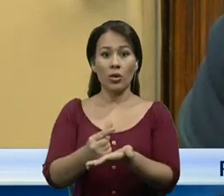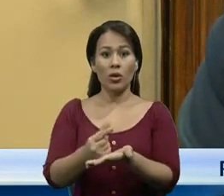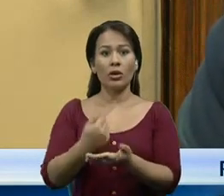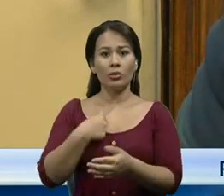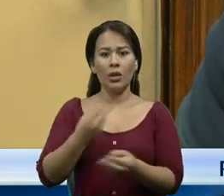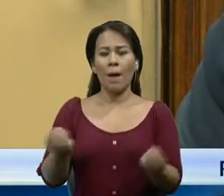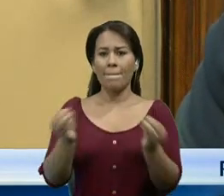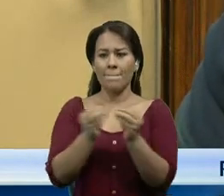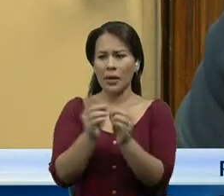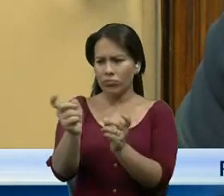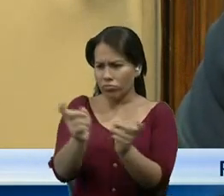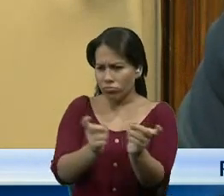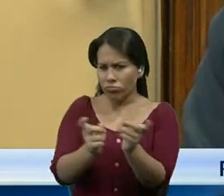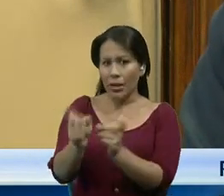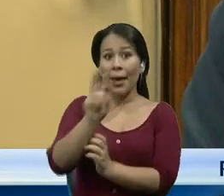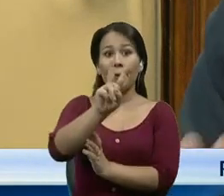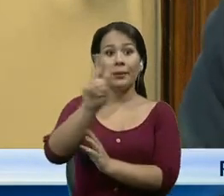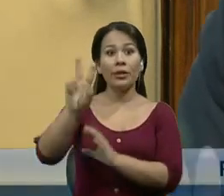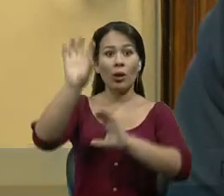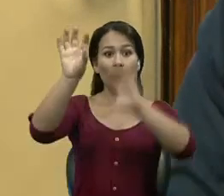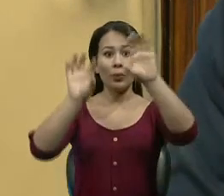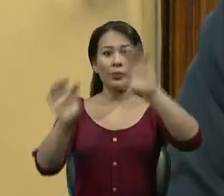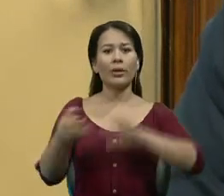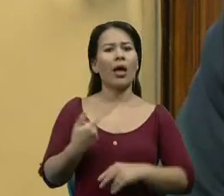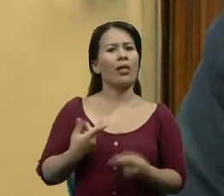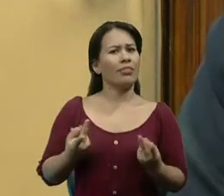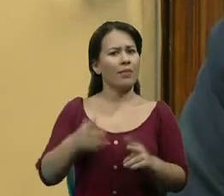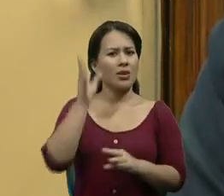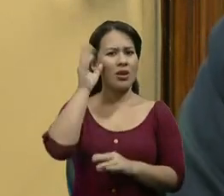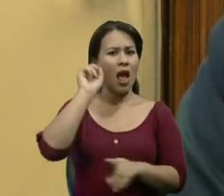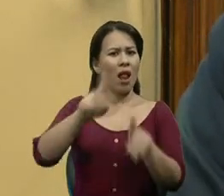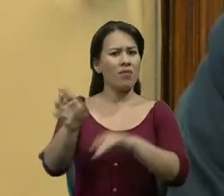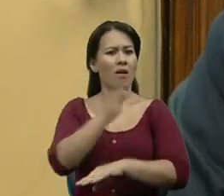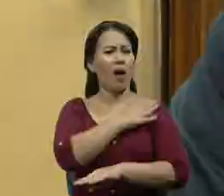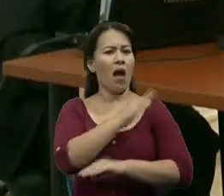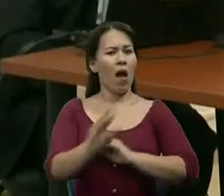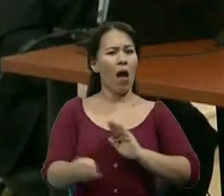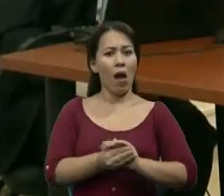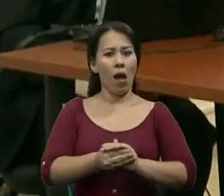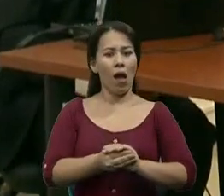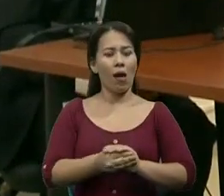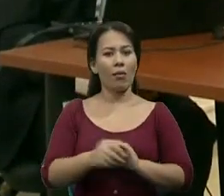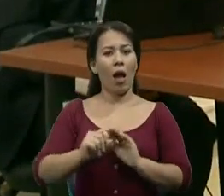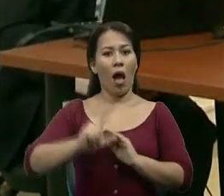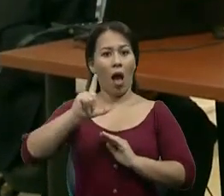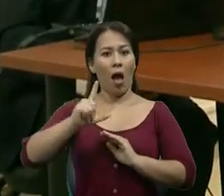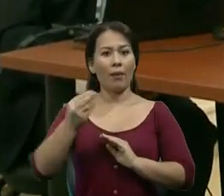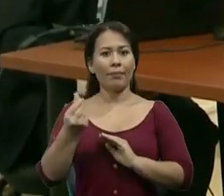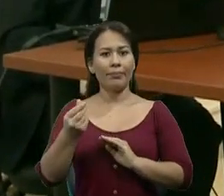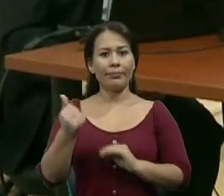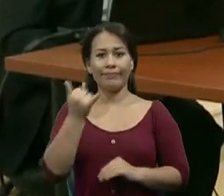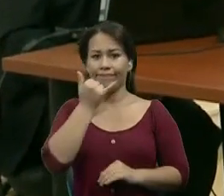la auditoría para el resto de 22 provincias del país, porque seguramente se va a encontrar algo de las mismas novedades, ¿no? Informó Héctor Romero.